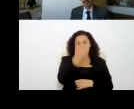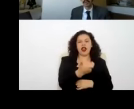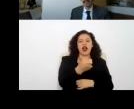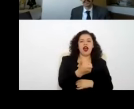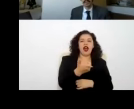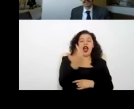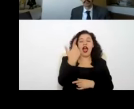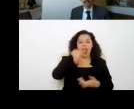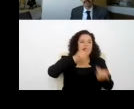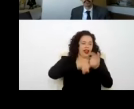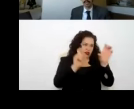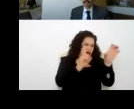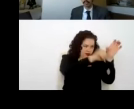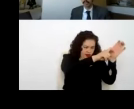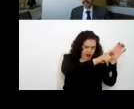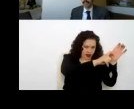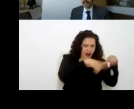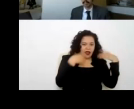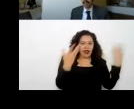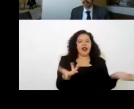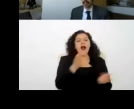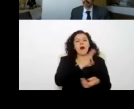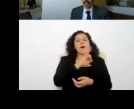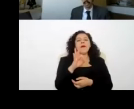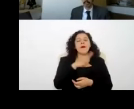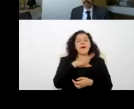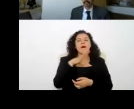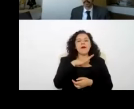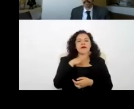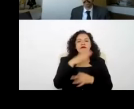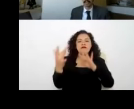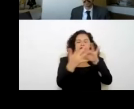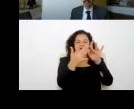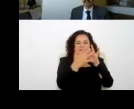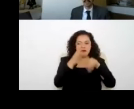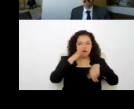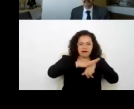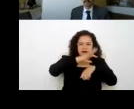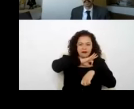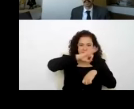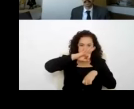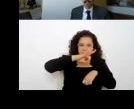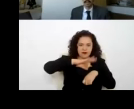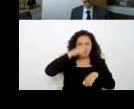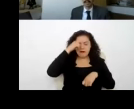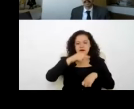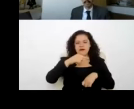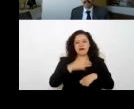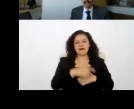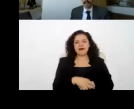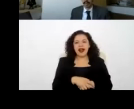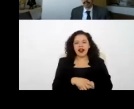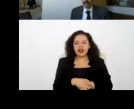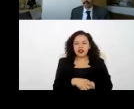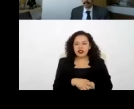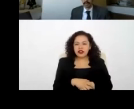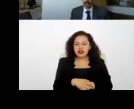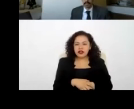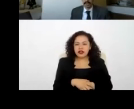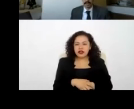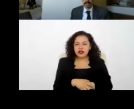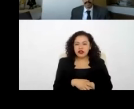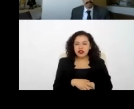Público y es con quienes ustedes podrían tener mayor contacto, puesto que es a quien le presentan los